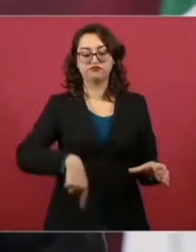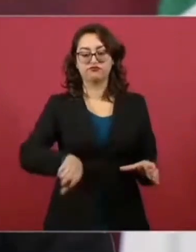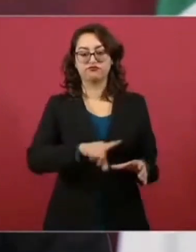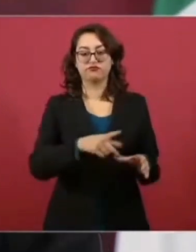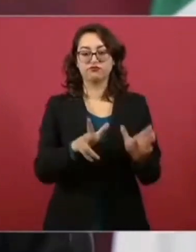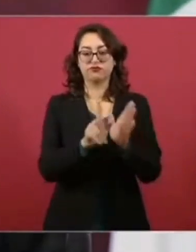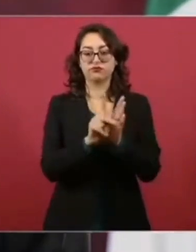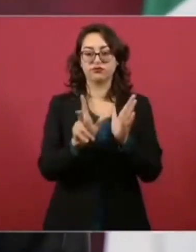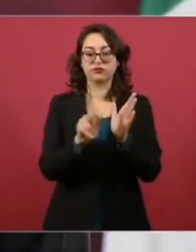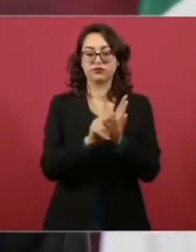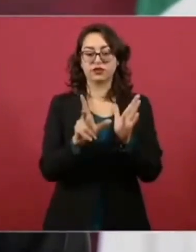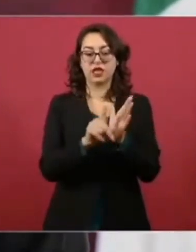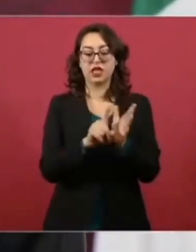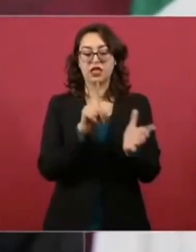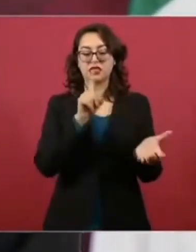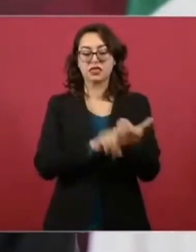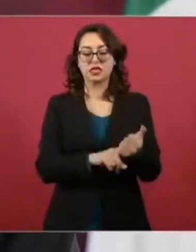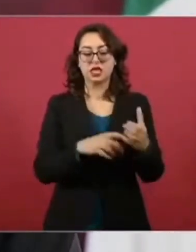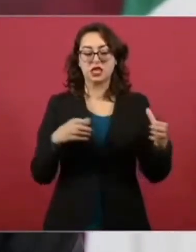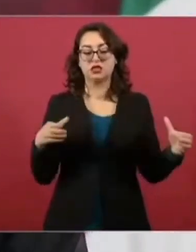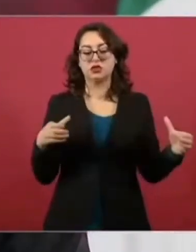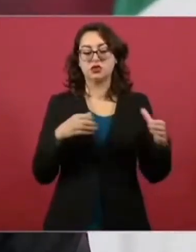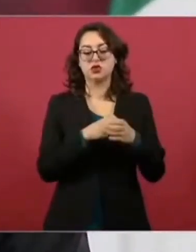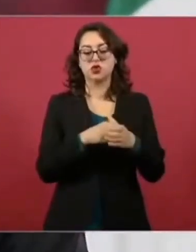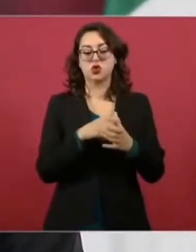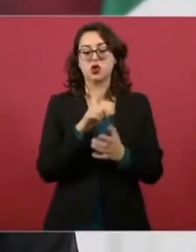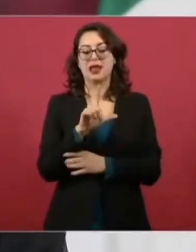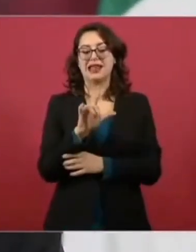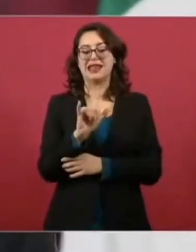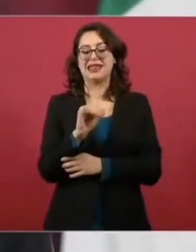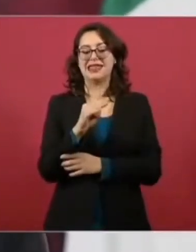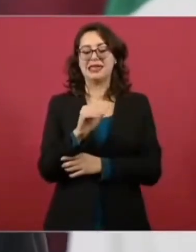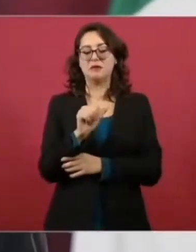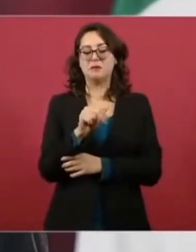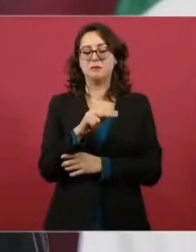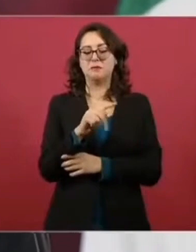especial que manejaba Limantur en la época de Porfirio Díaz